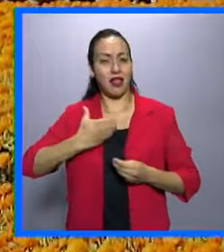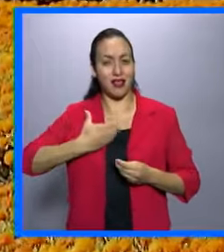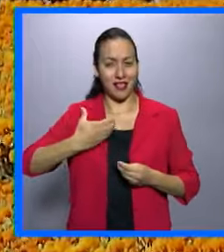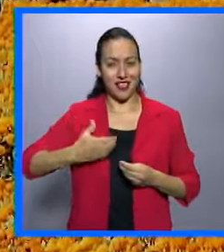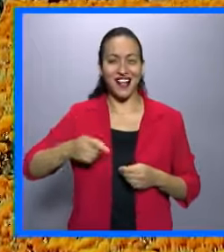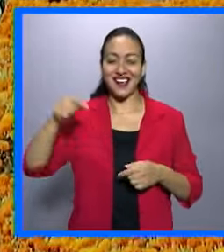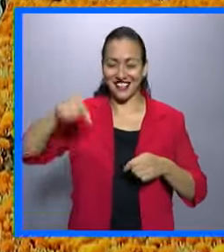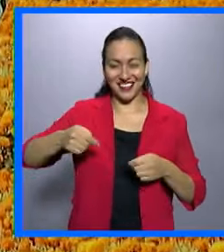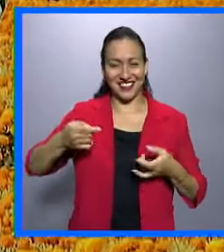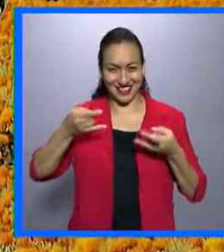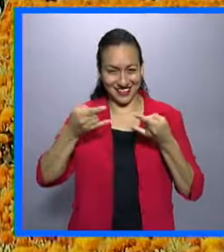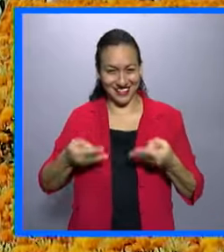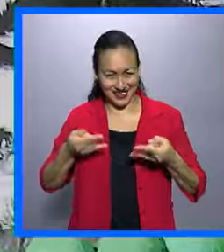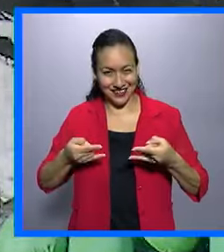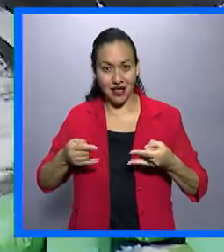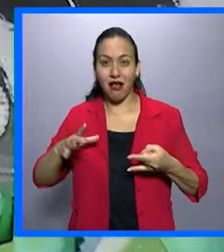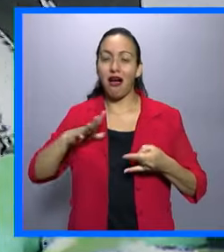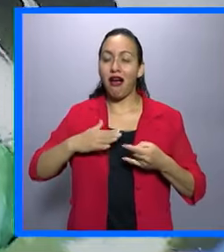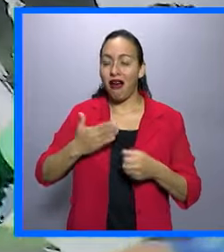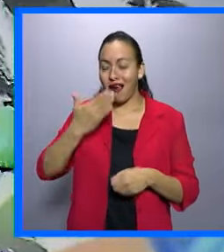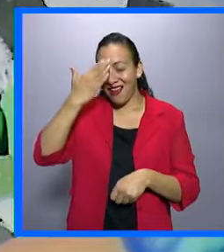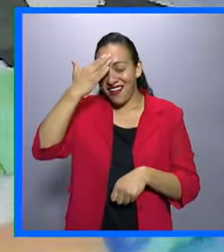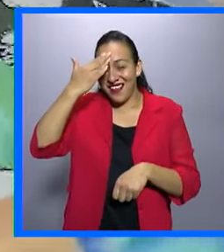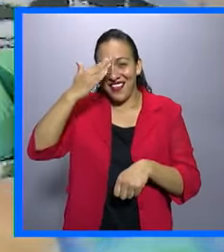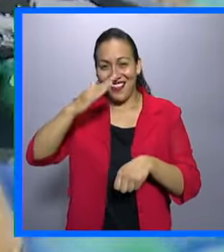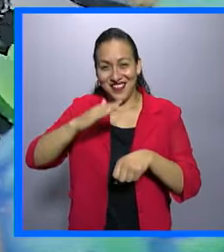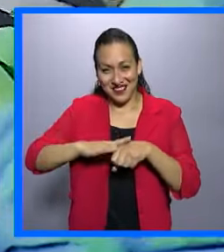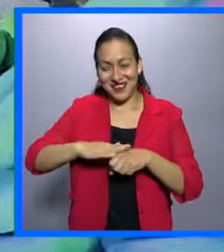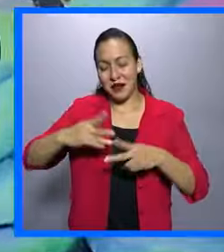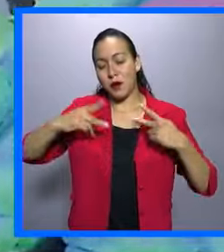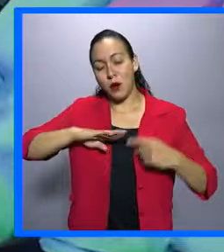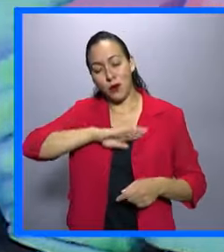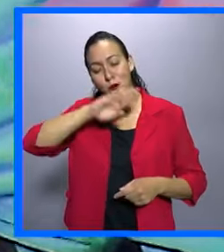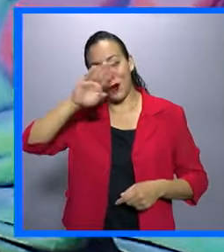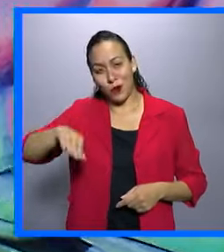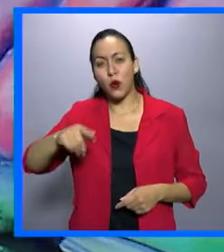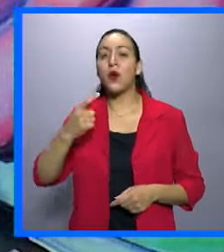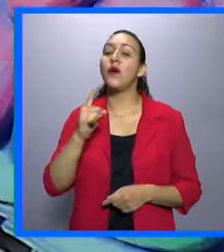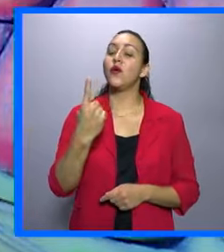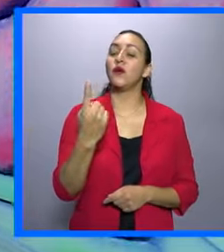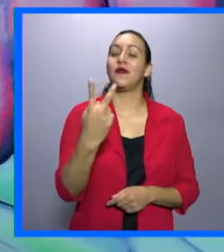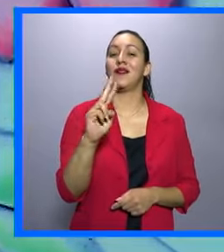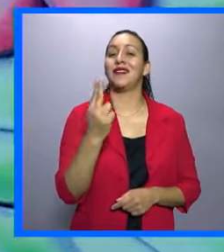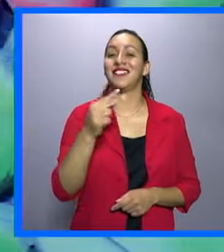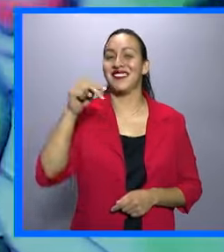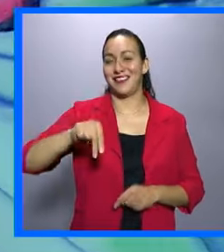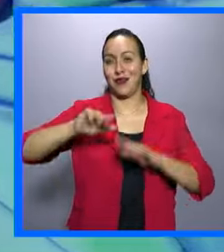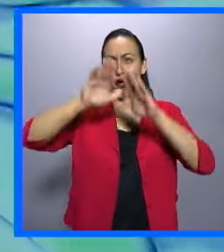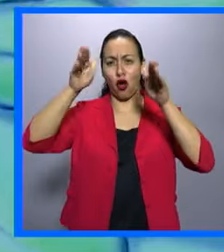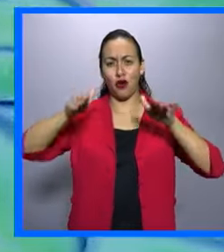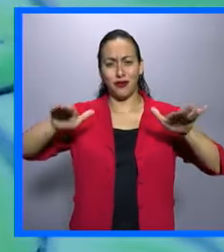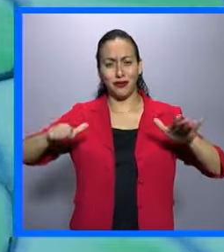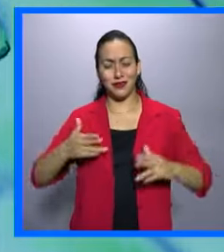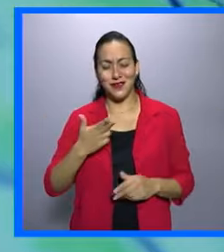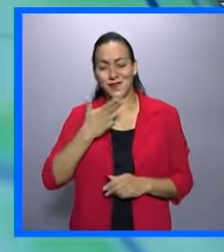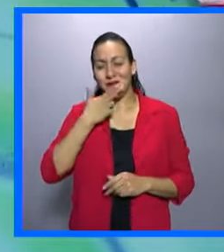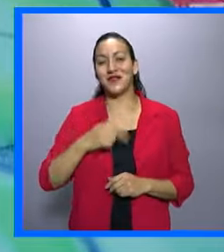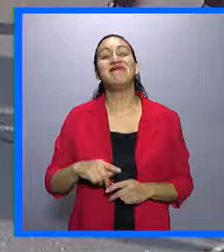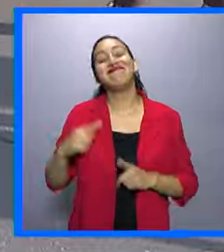de México que engrandecen la llegada de los difuntos el próximo 1 y 2 de noviembre. Es una